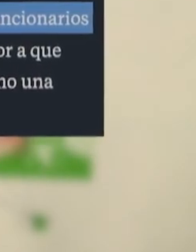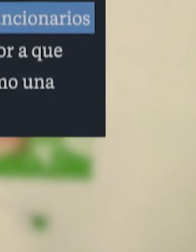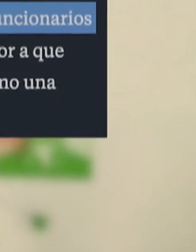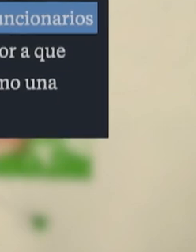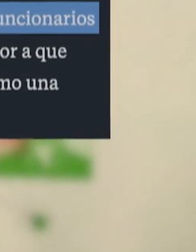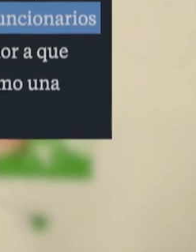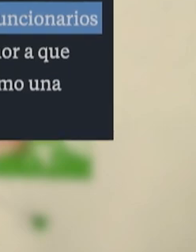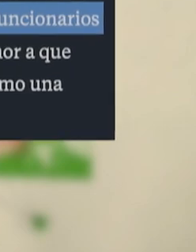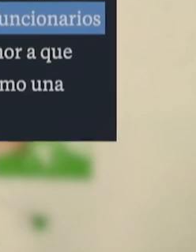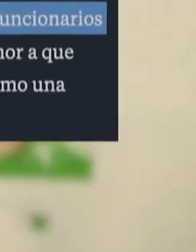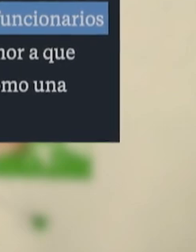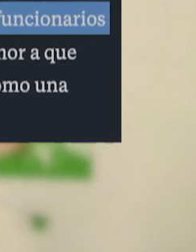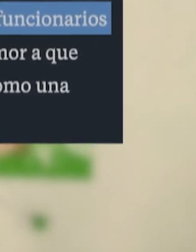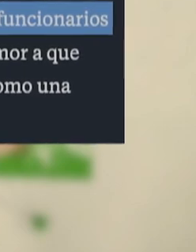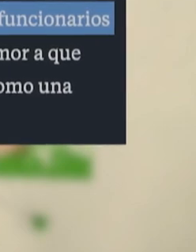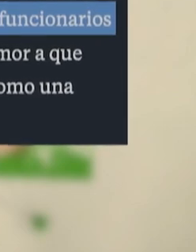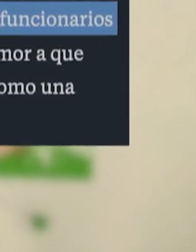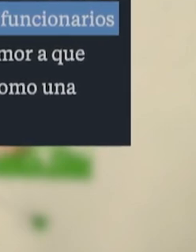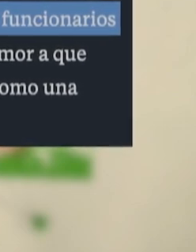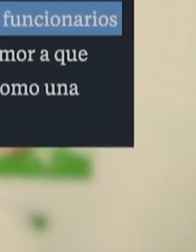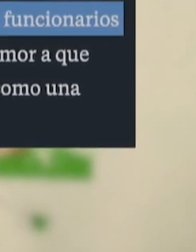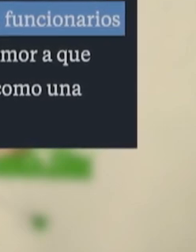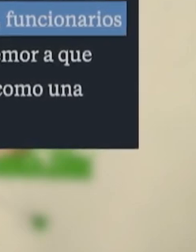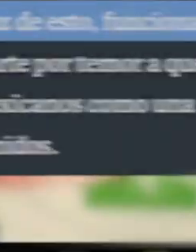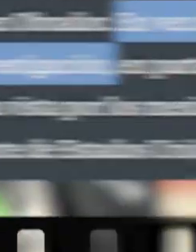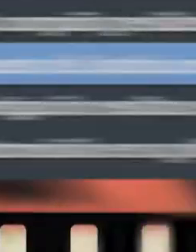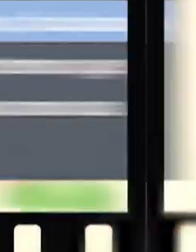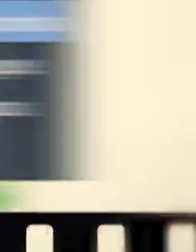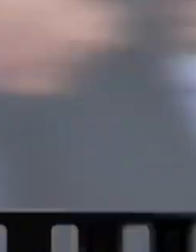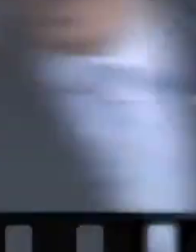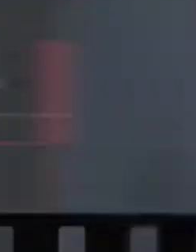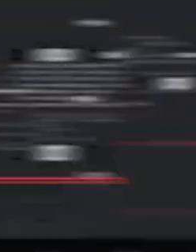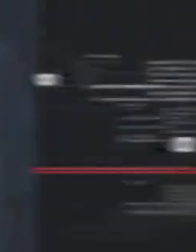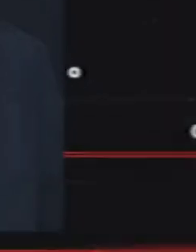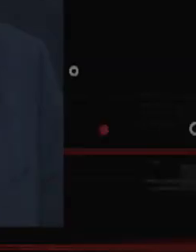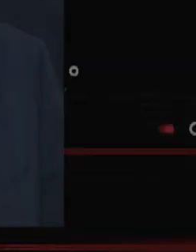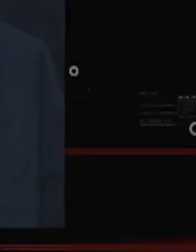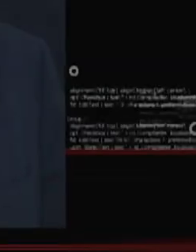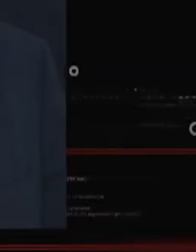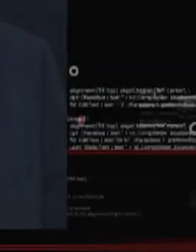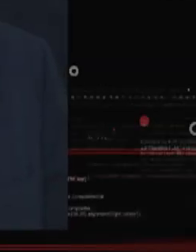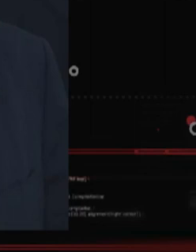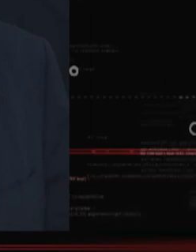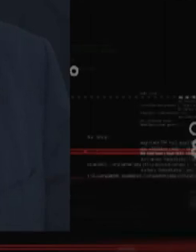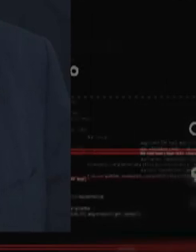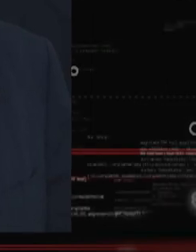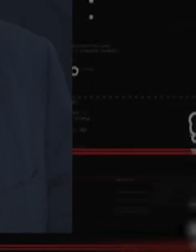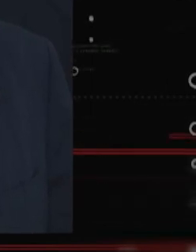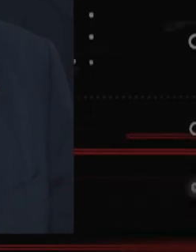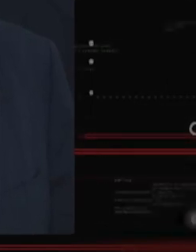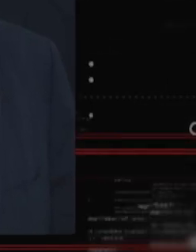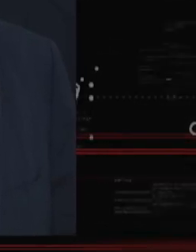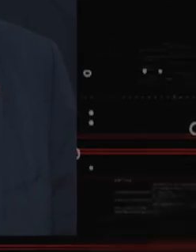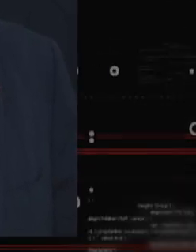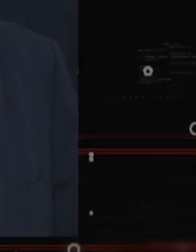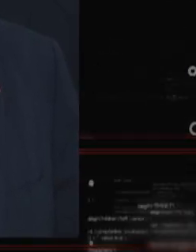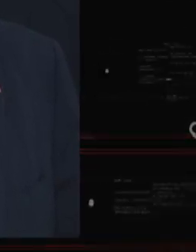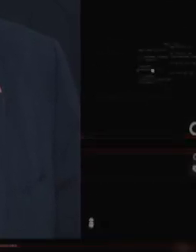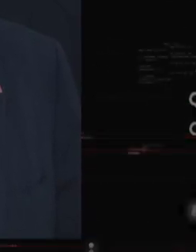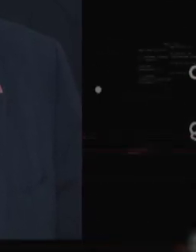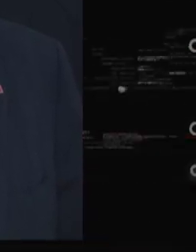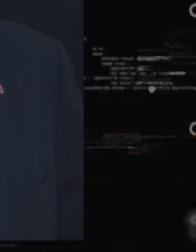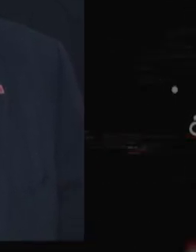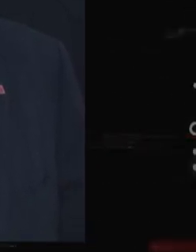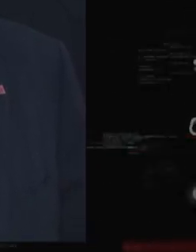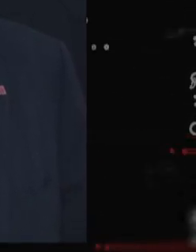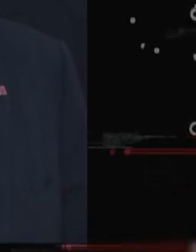DEA realizó la investigación en colaboración con el gobierno de Felipe Calderón y su secretario de Seguridad Pública, Genaro